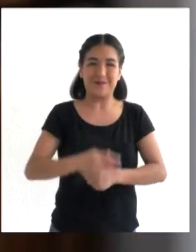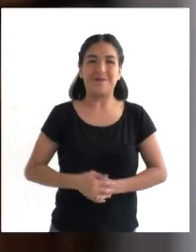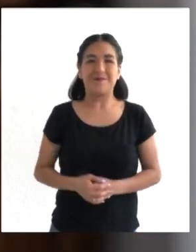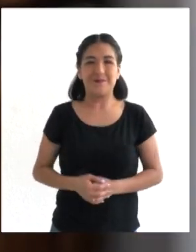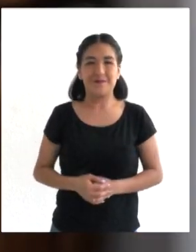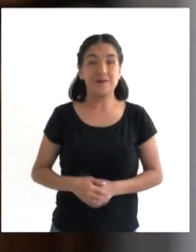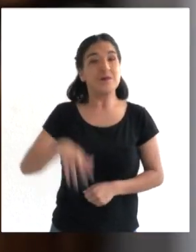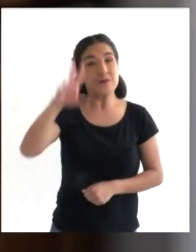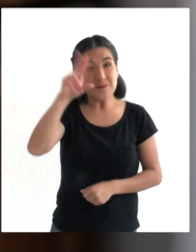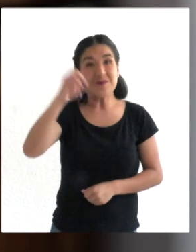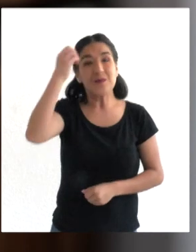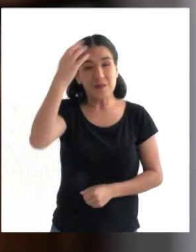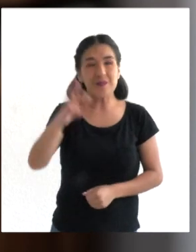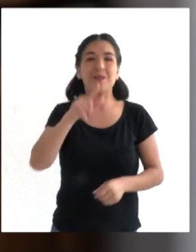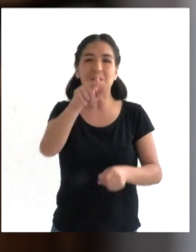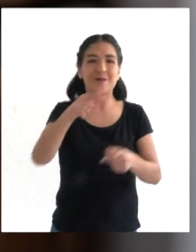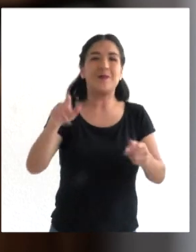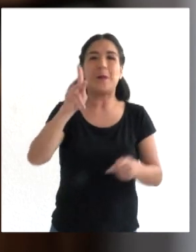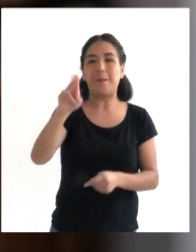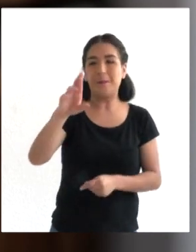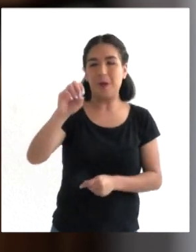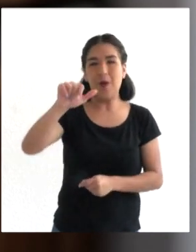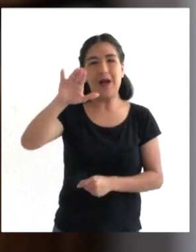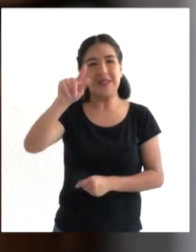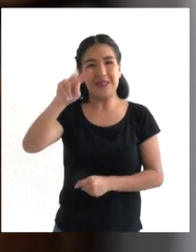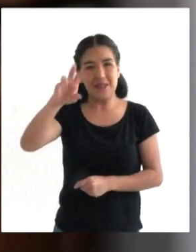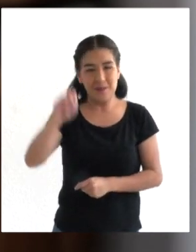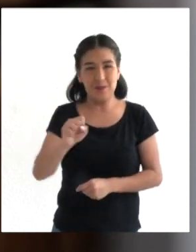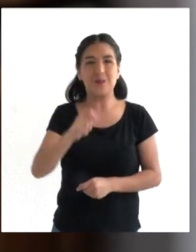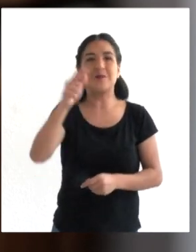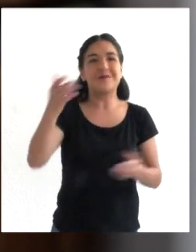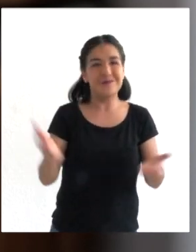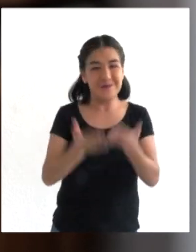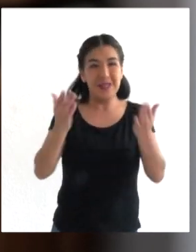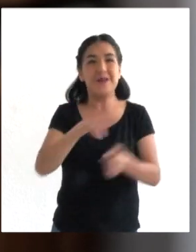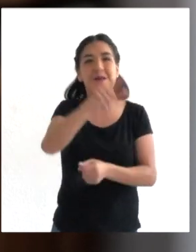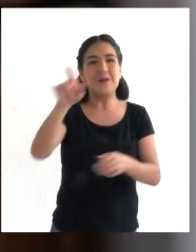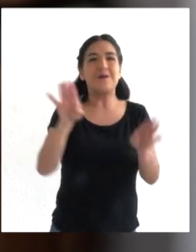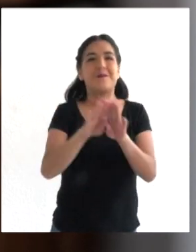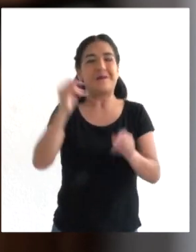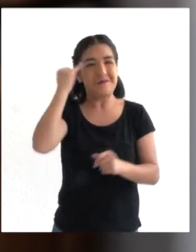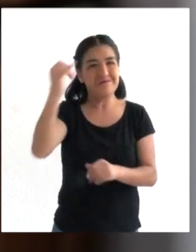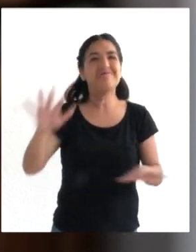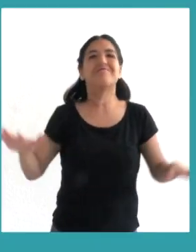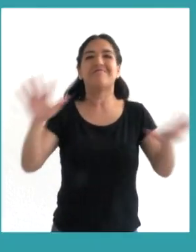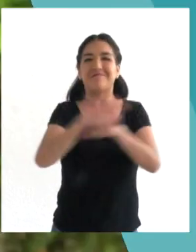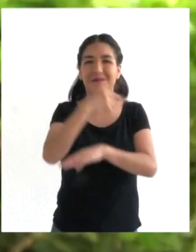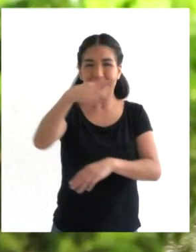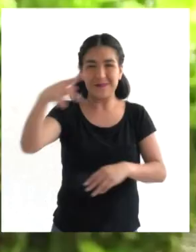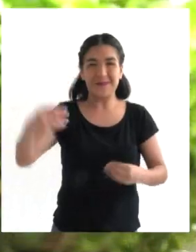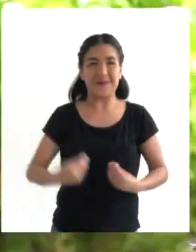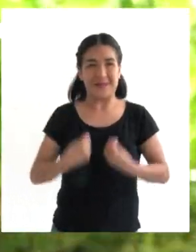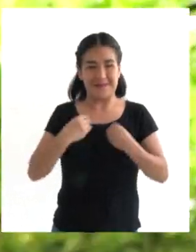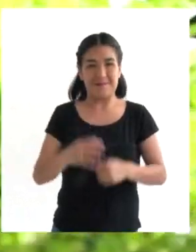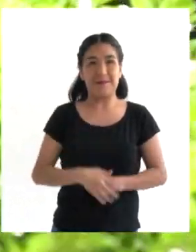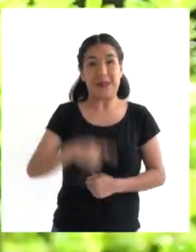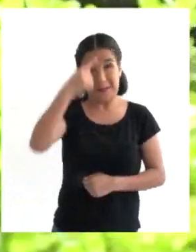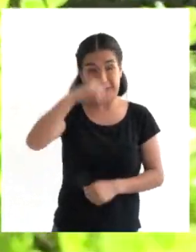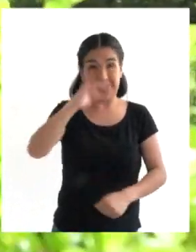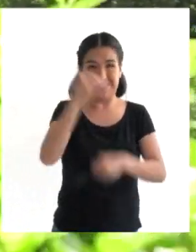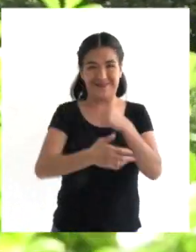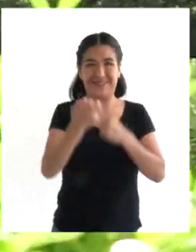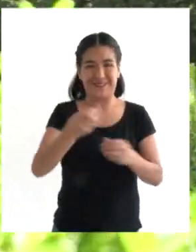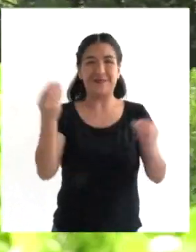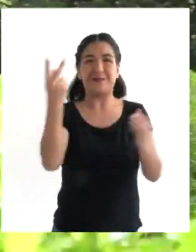No olviden ser proactivos. No tienen una idea de lo mucho que va a cambiar su vida. Para cerrar este programa